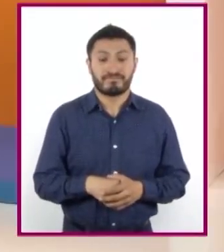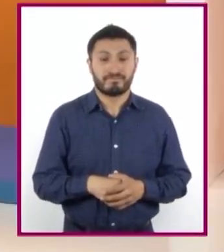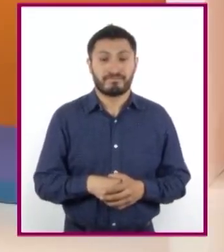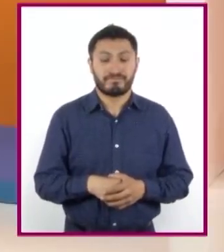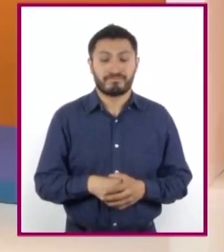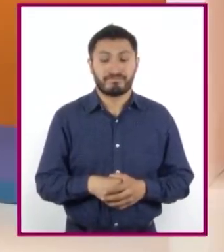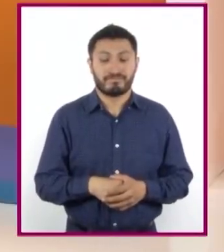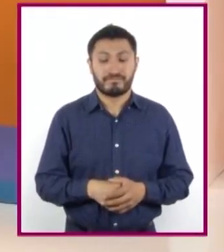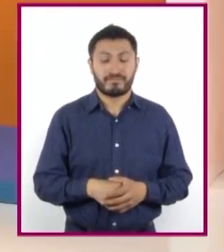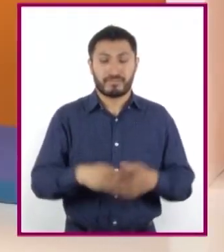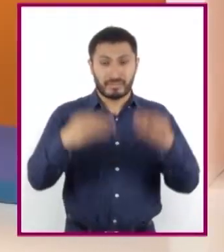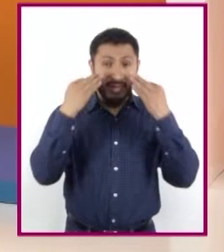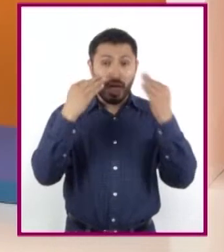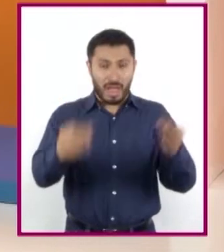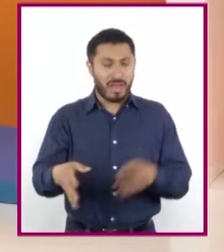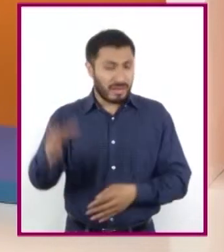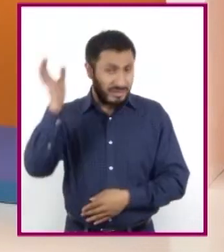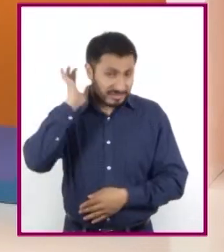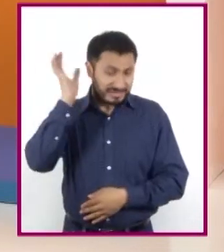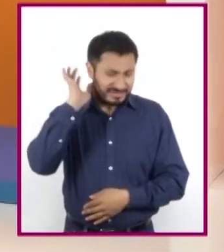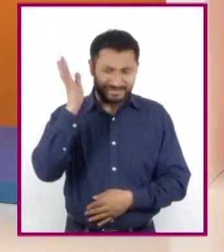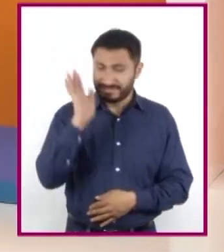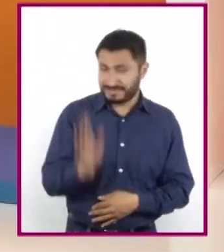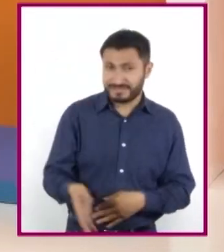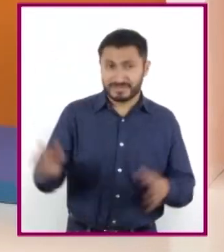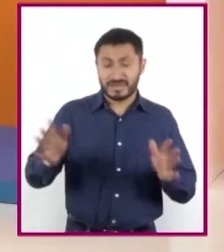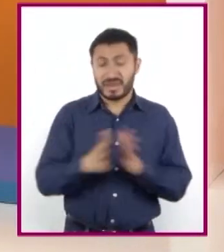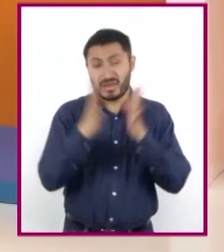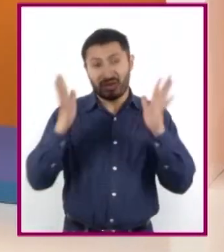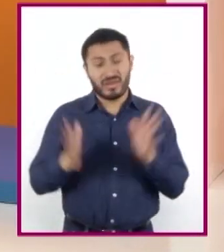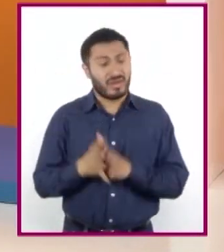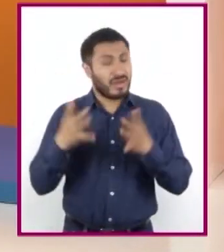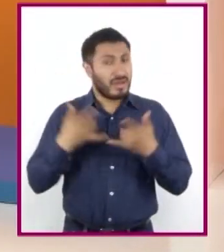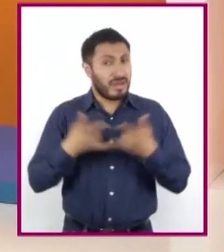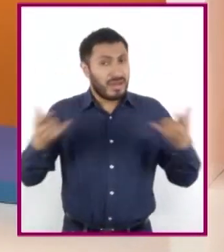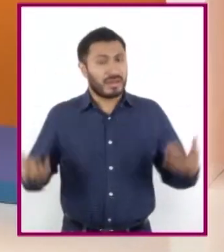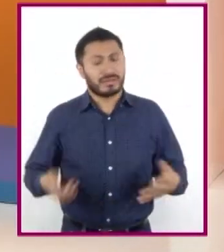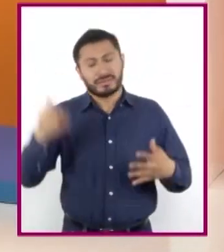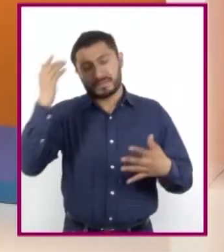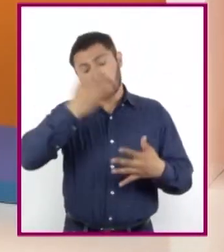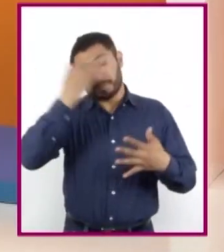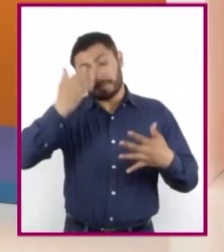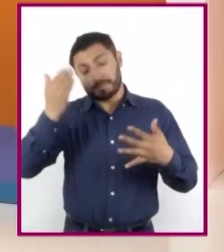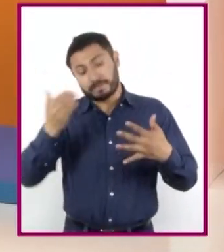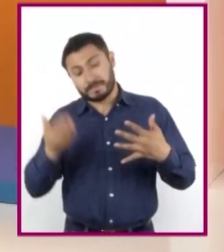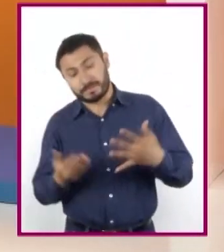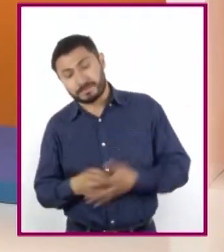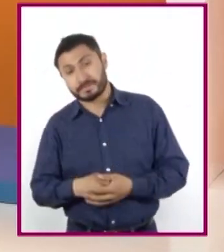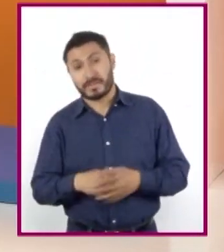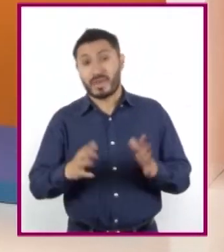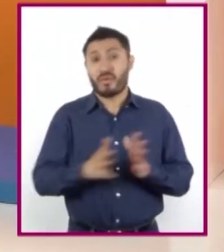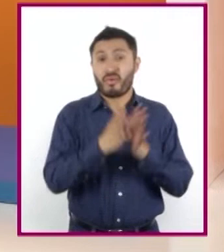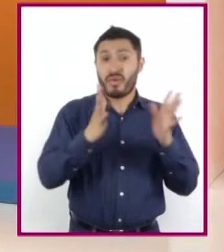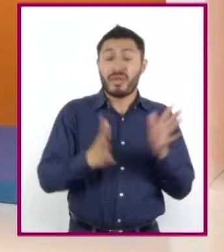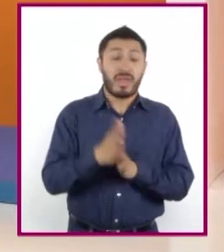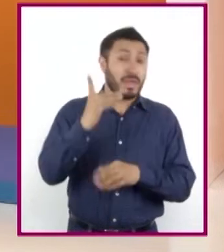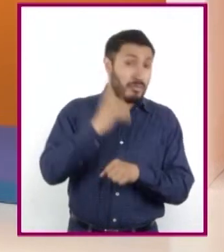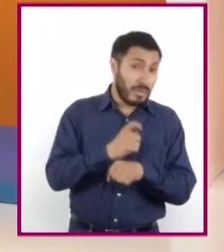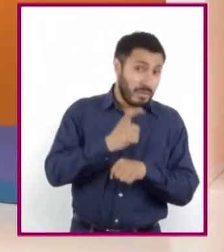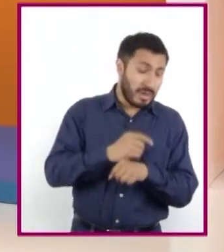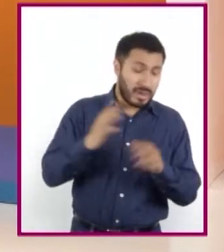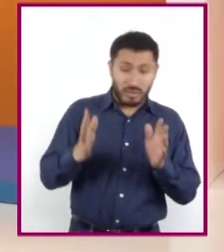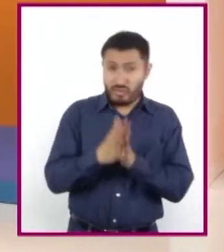Como observamos y escuchamos, las fuentes históricas se clasifican en fuentes primarias y fuentes